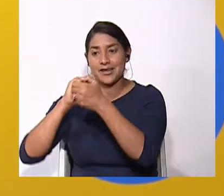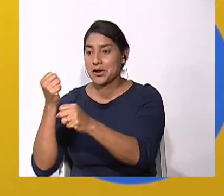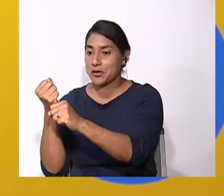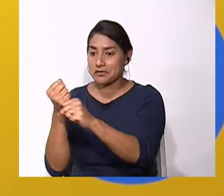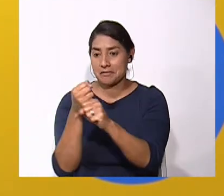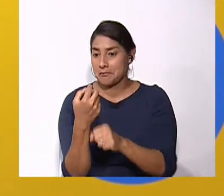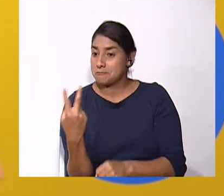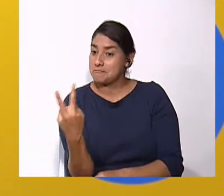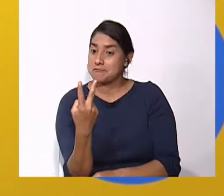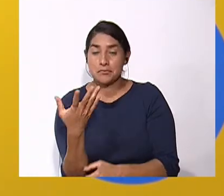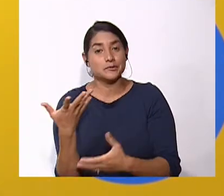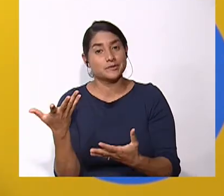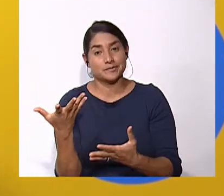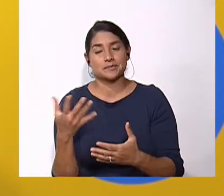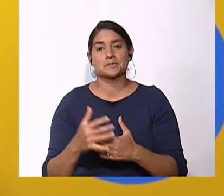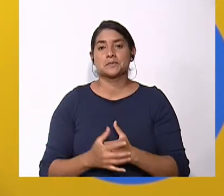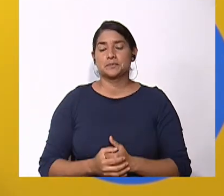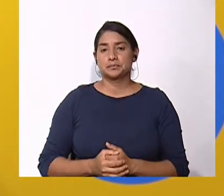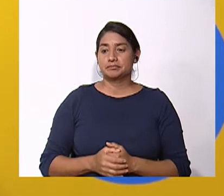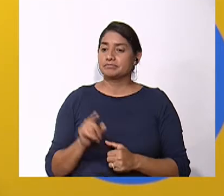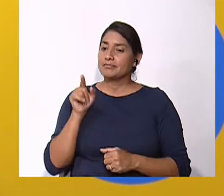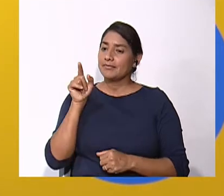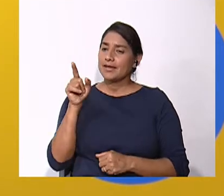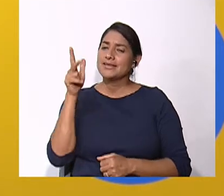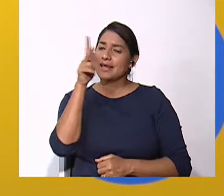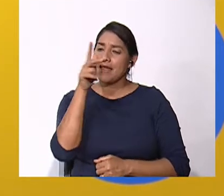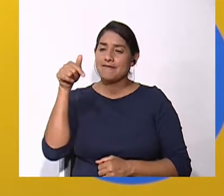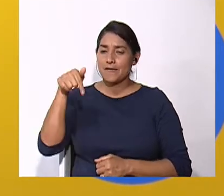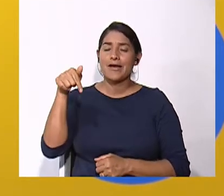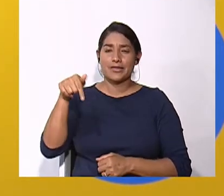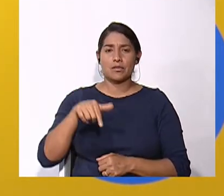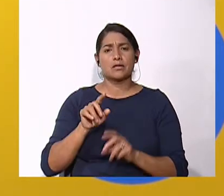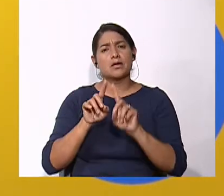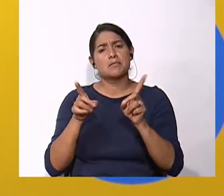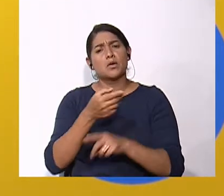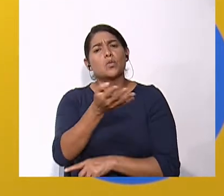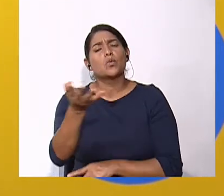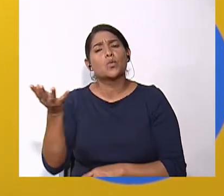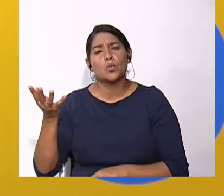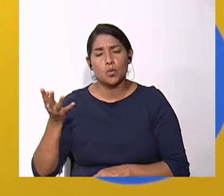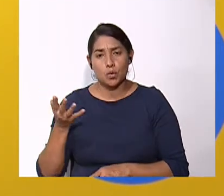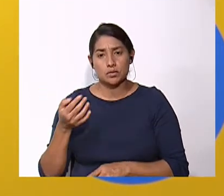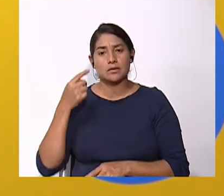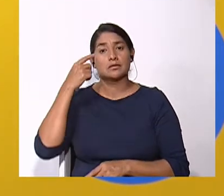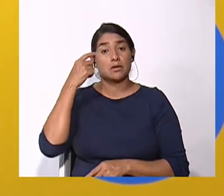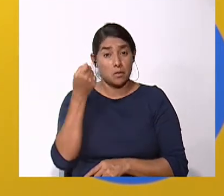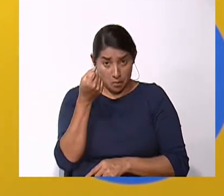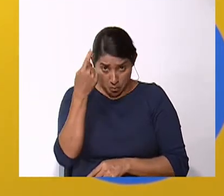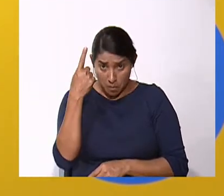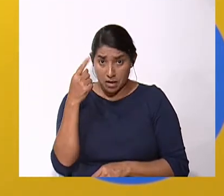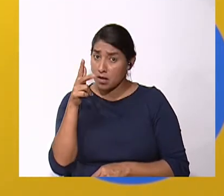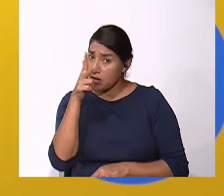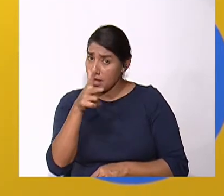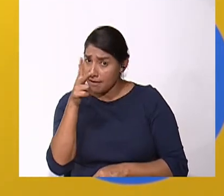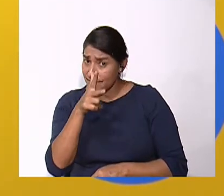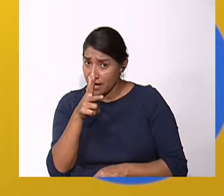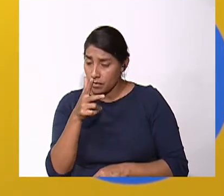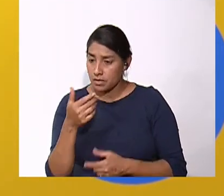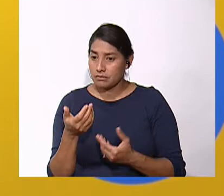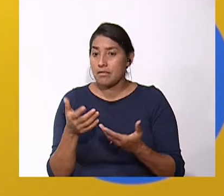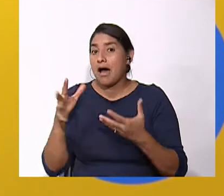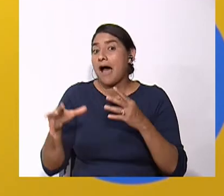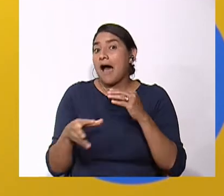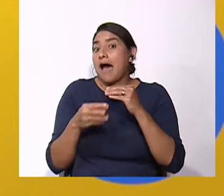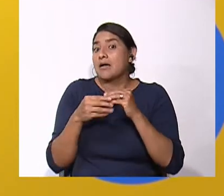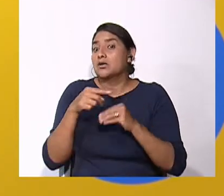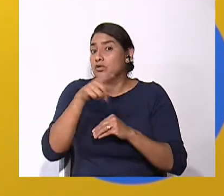otro. Bueno, esa fue la fábula, pero ustedes comprendieron la fábula, aparte de que